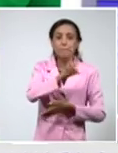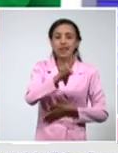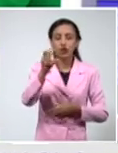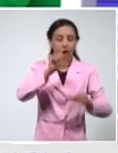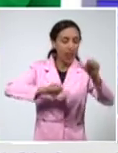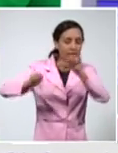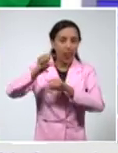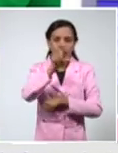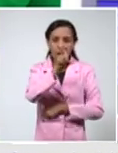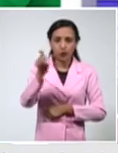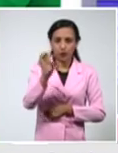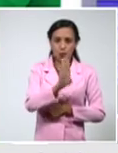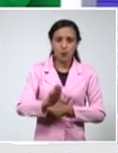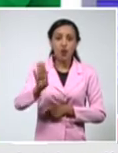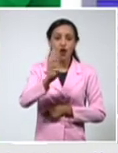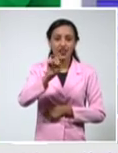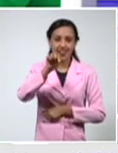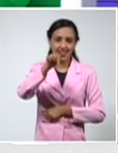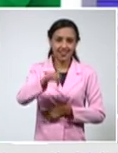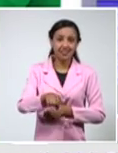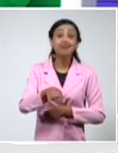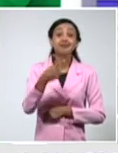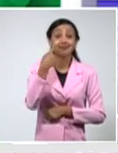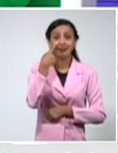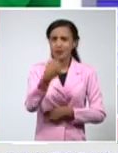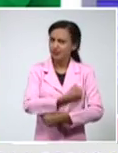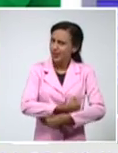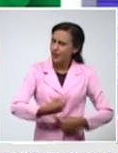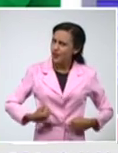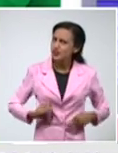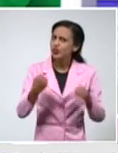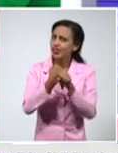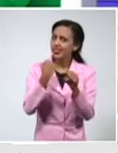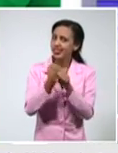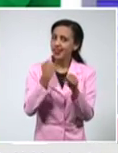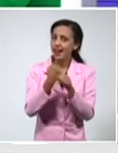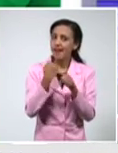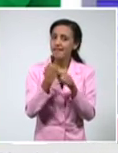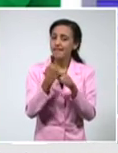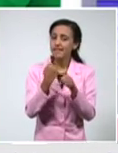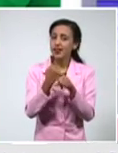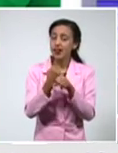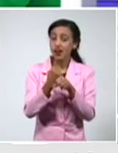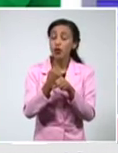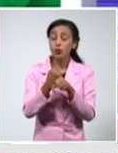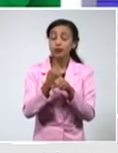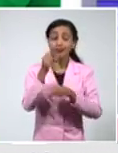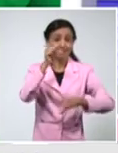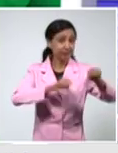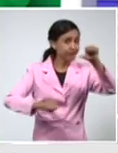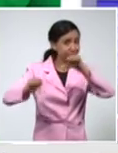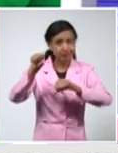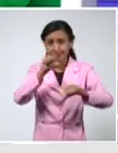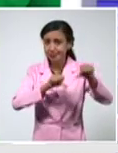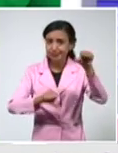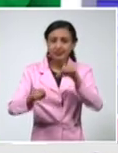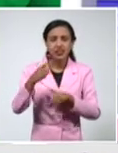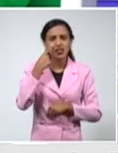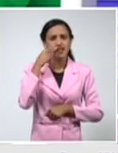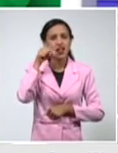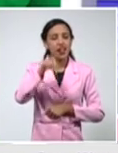molecular. Eso expresa un esfuerzo importante de los laboratorios y ahí está la mano de la